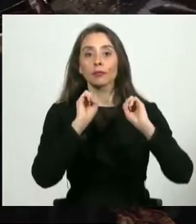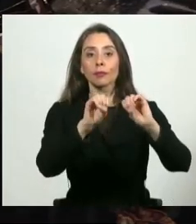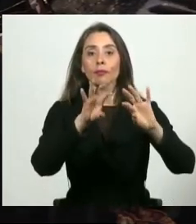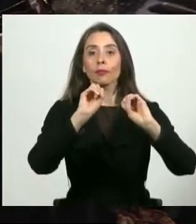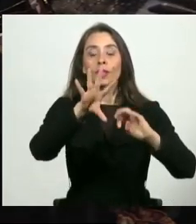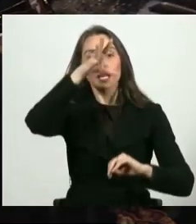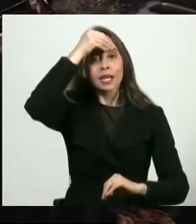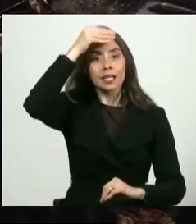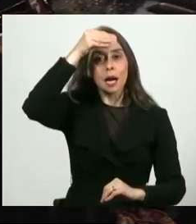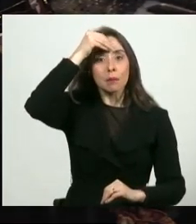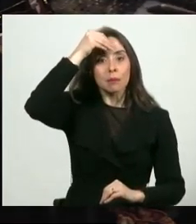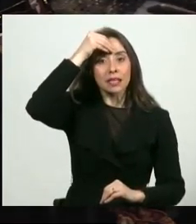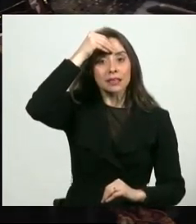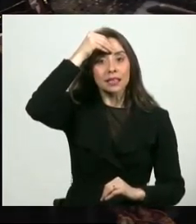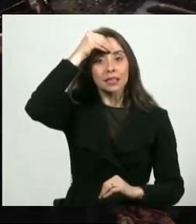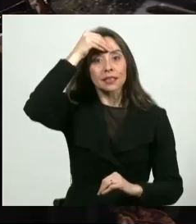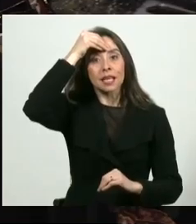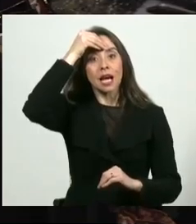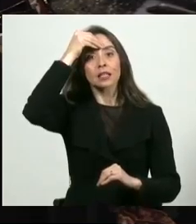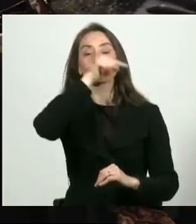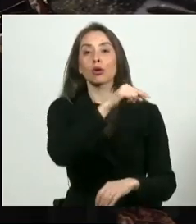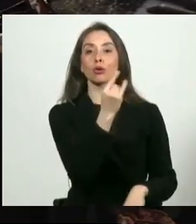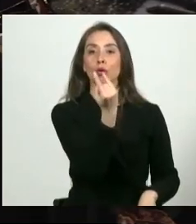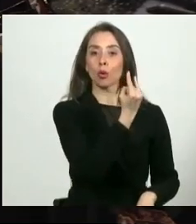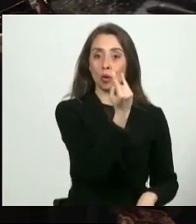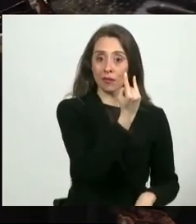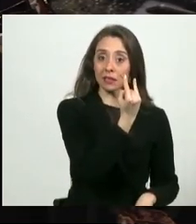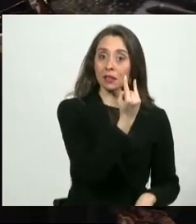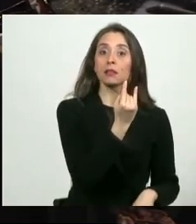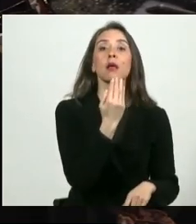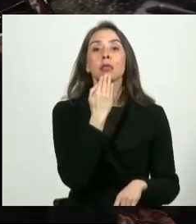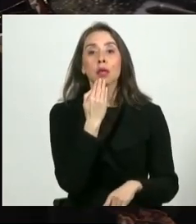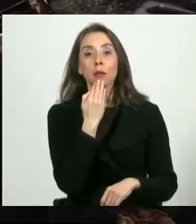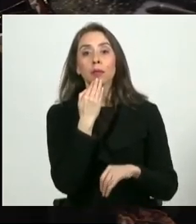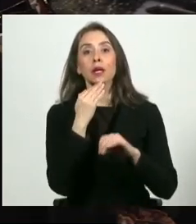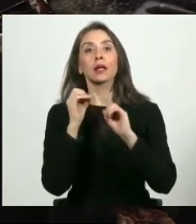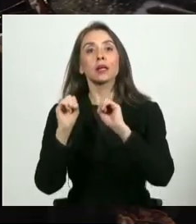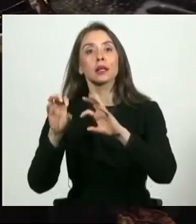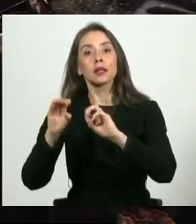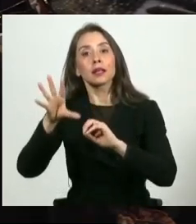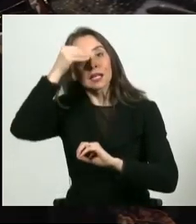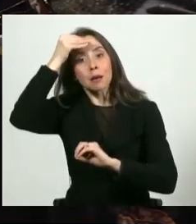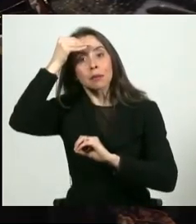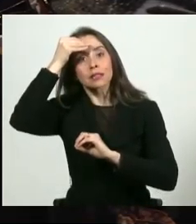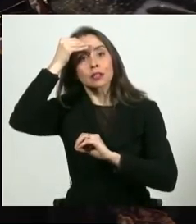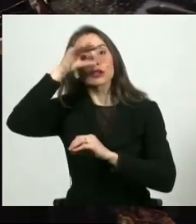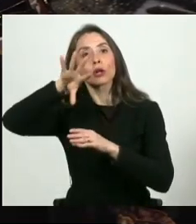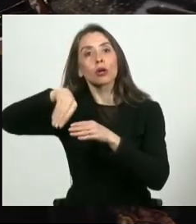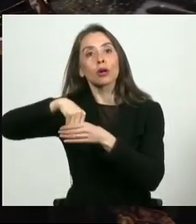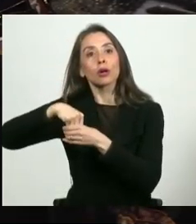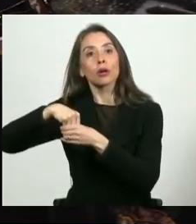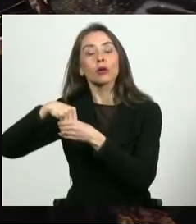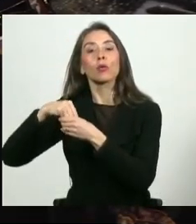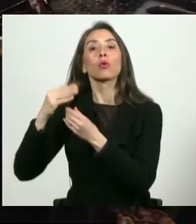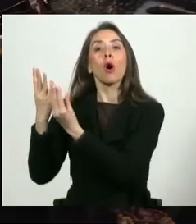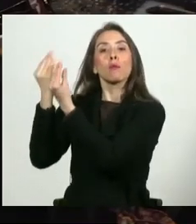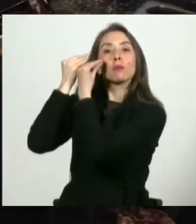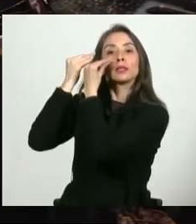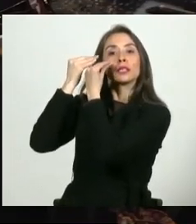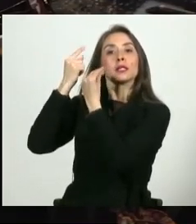capacitación, ya sea en aspectos universitarios muchas veces, como también desde los mismos procesos de formación para el empleo para